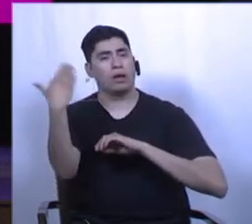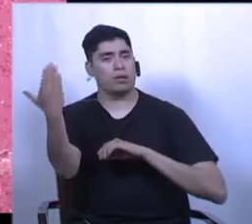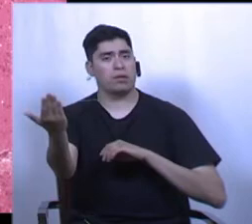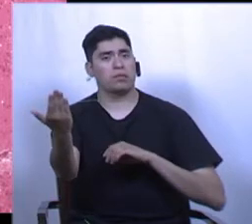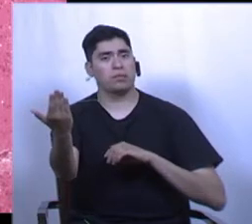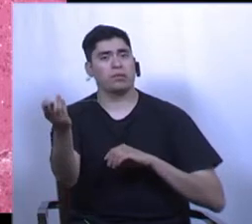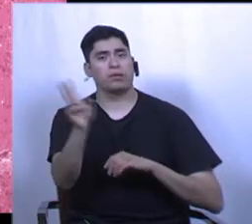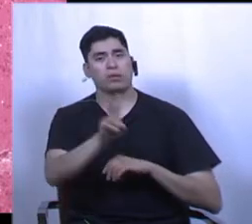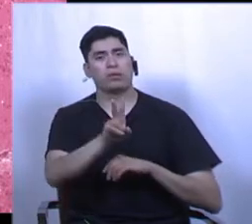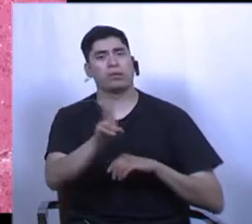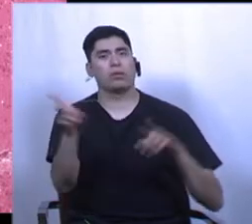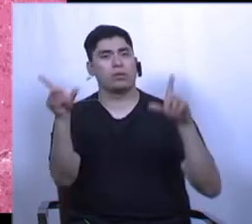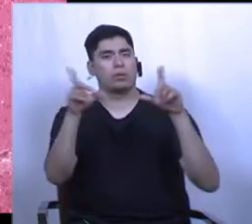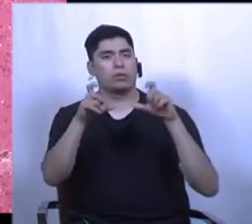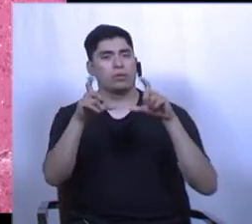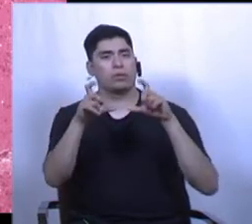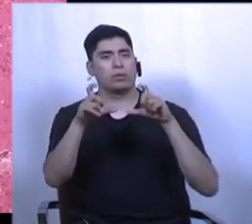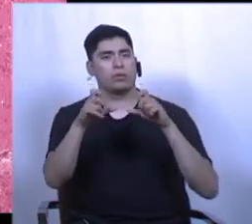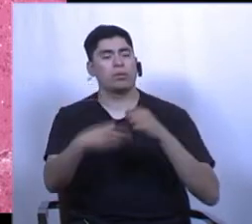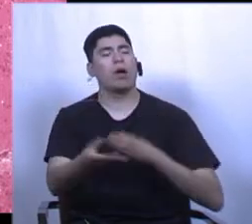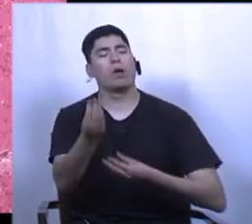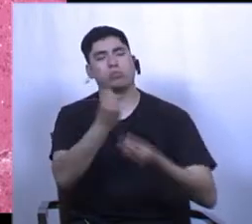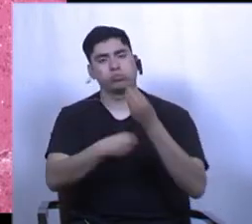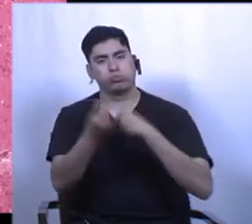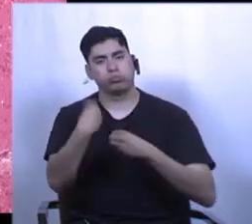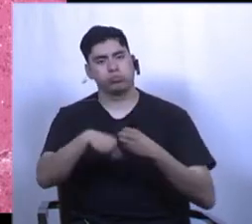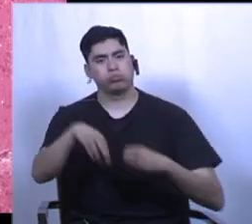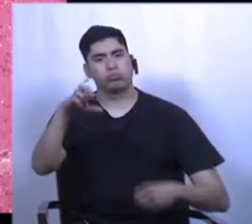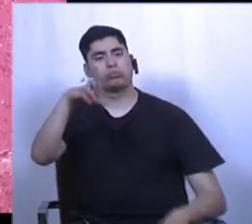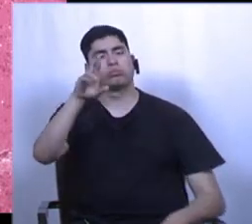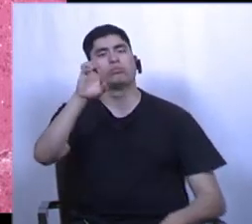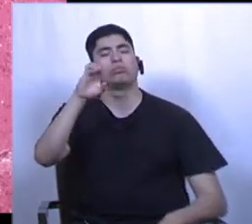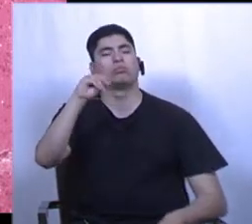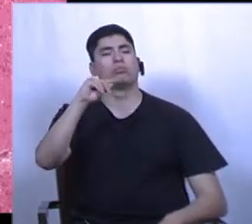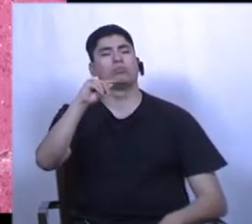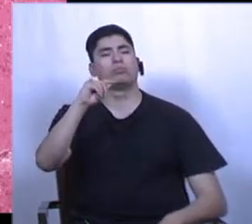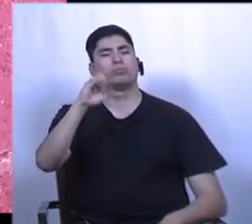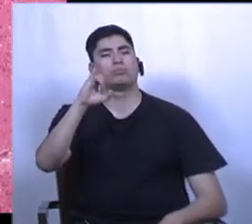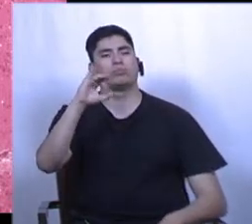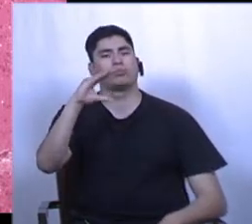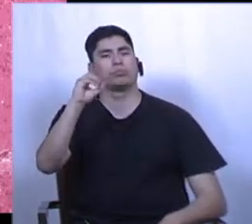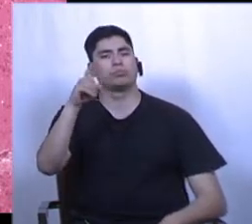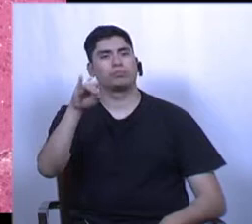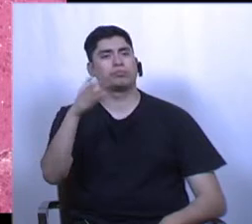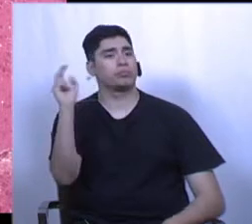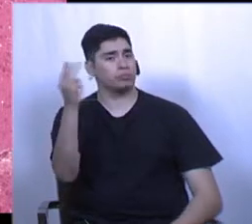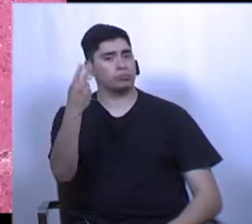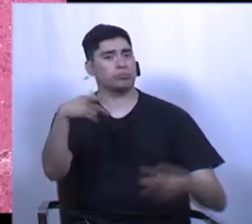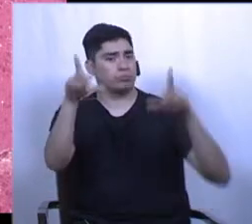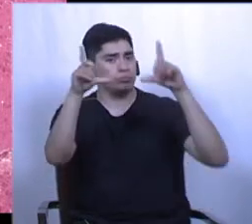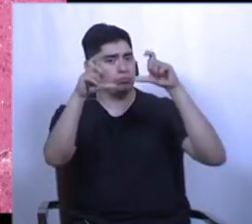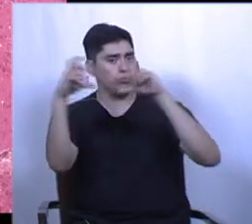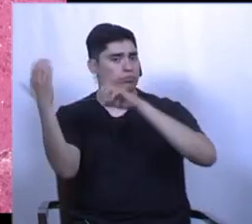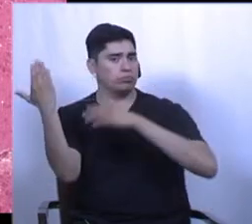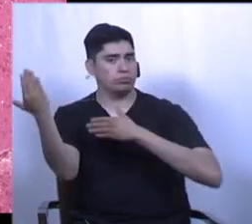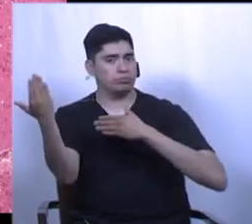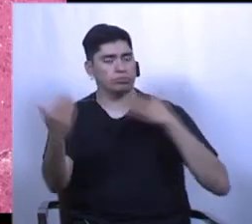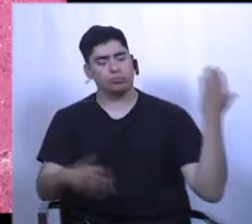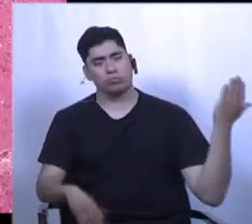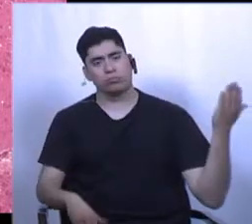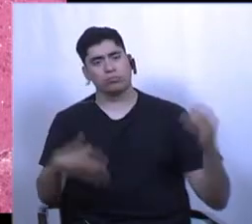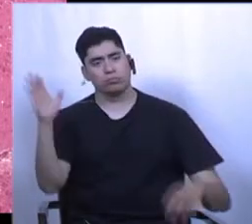estas dos imágenes, los agregados proteicos que aparecen en la parte superior de la pantalla, y en la segunda imagen, a mano